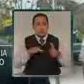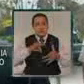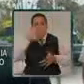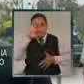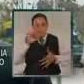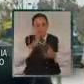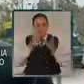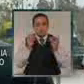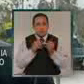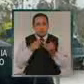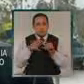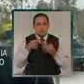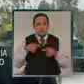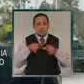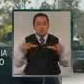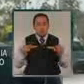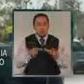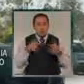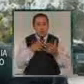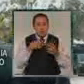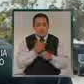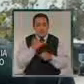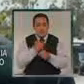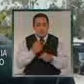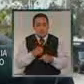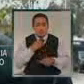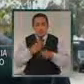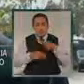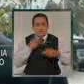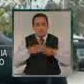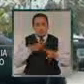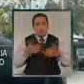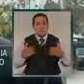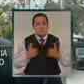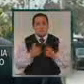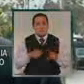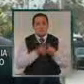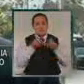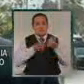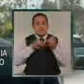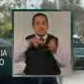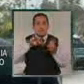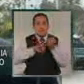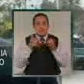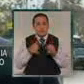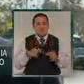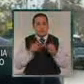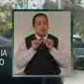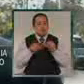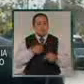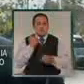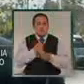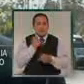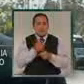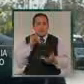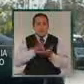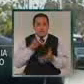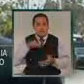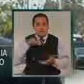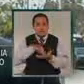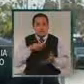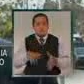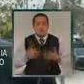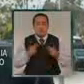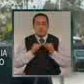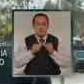molecular de este laboratorio nacional de sanidad animal, el SENASA, sigue trabajando y se espera que este martes podamos